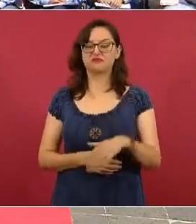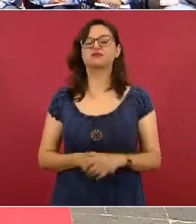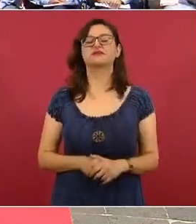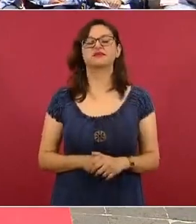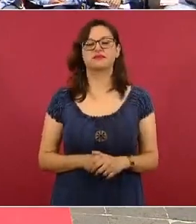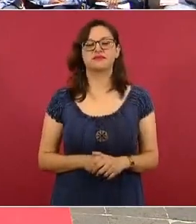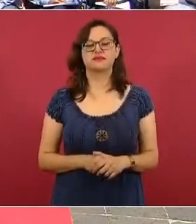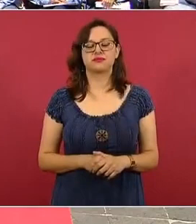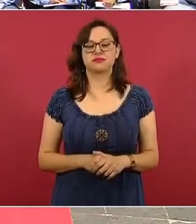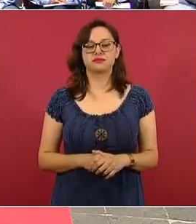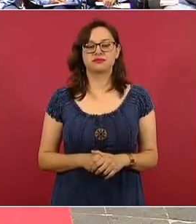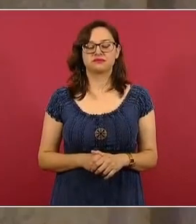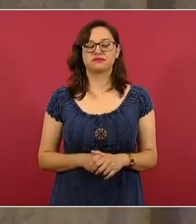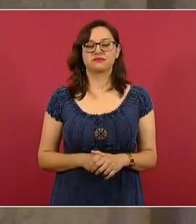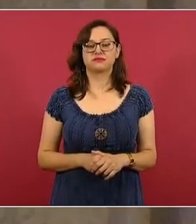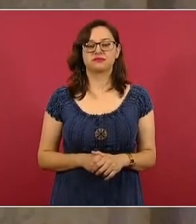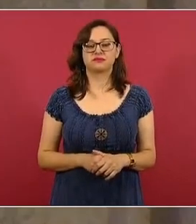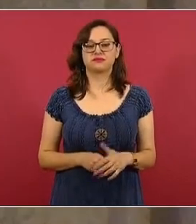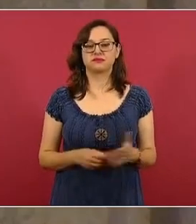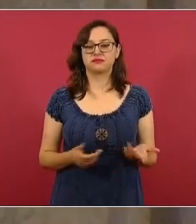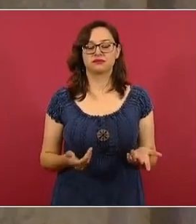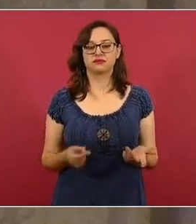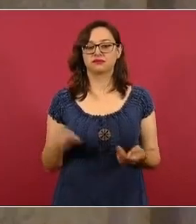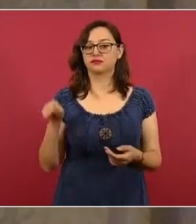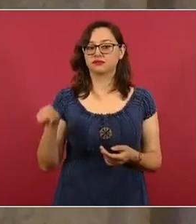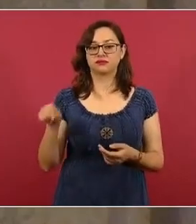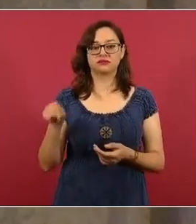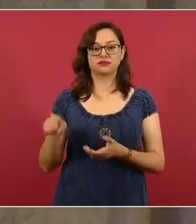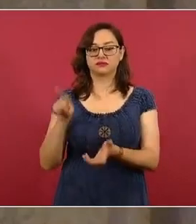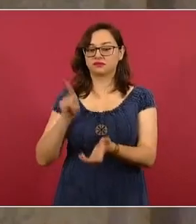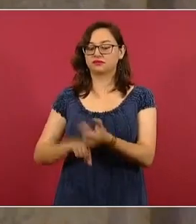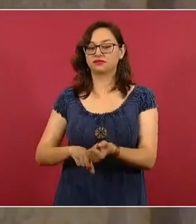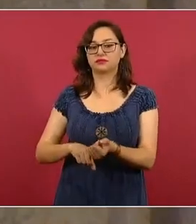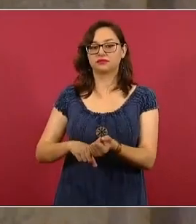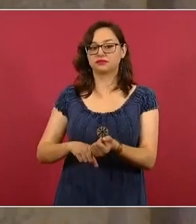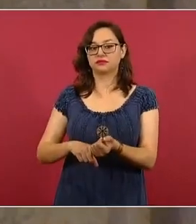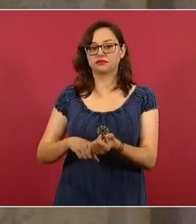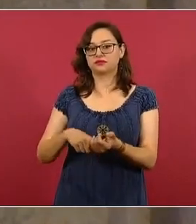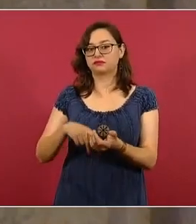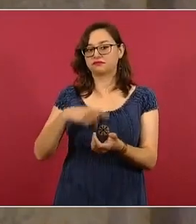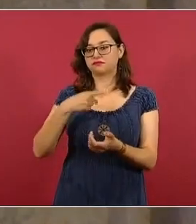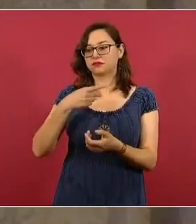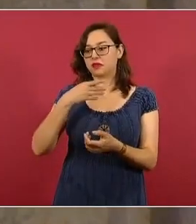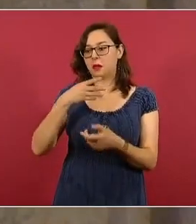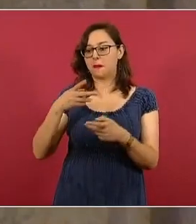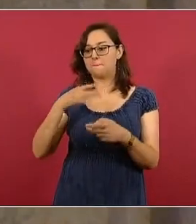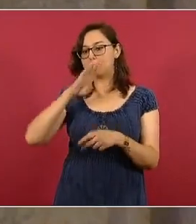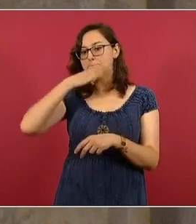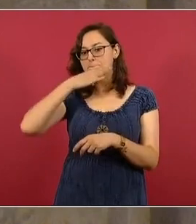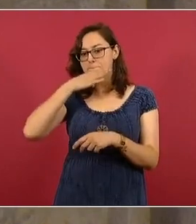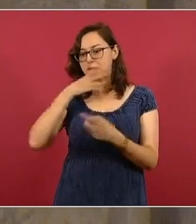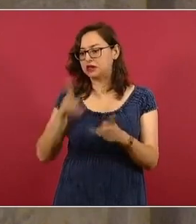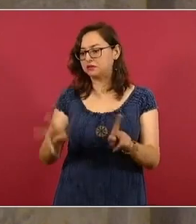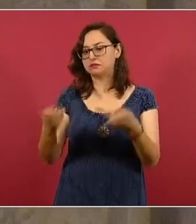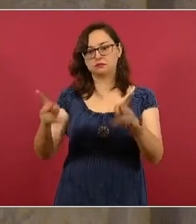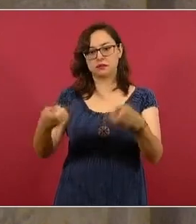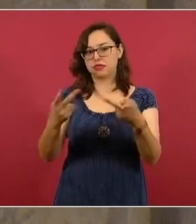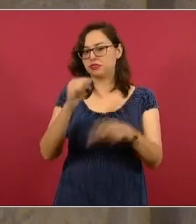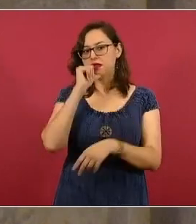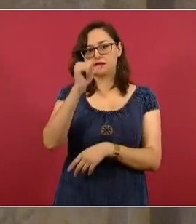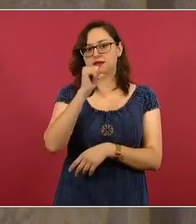porque ahí no se vendía maíz, todo era autoconsumo, y se tuvo